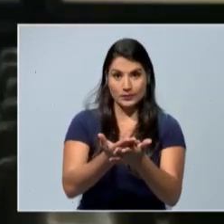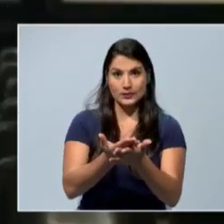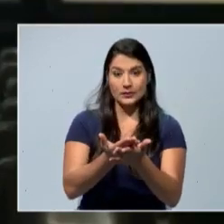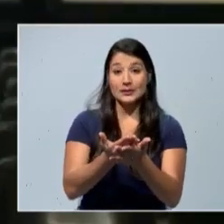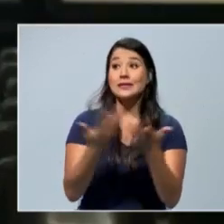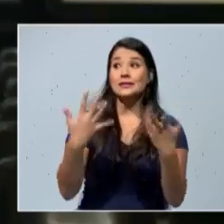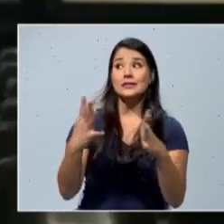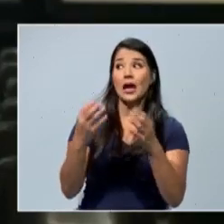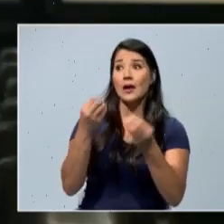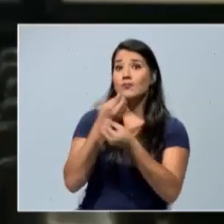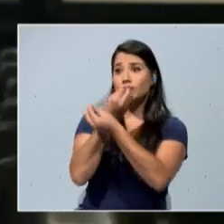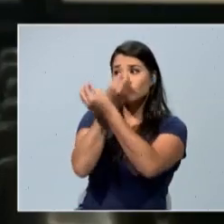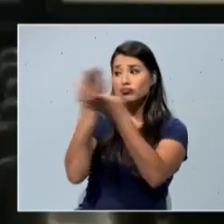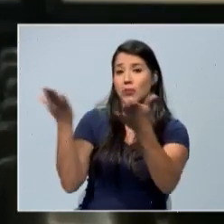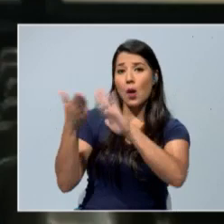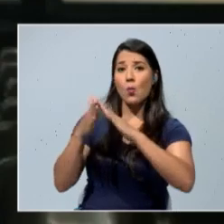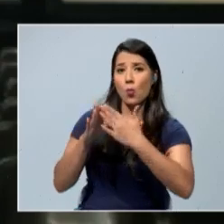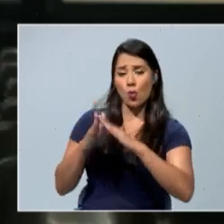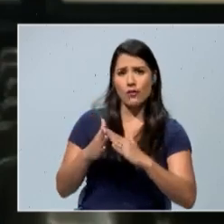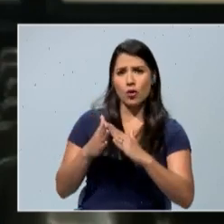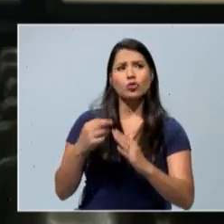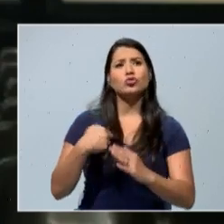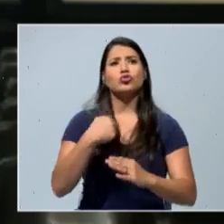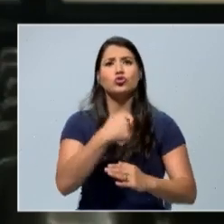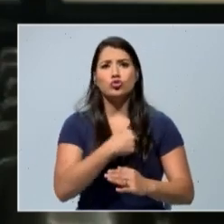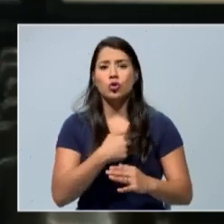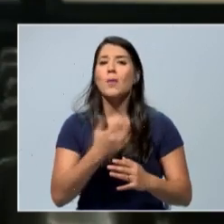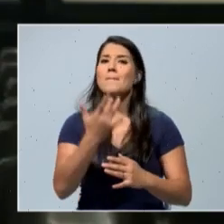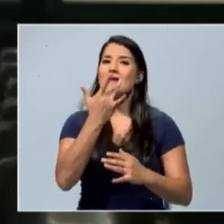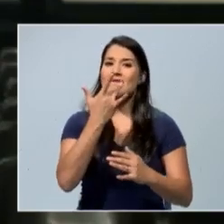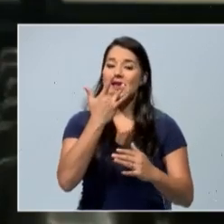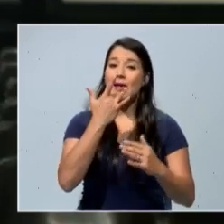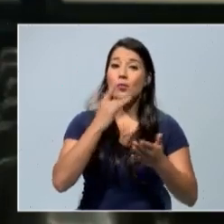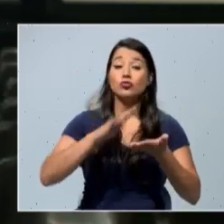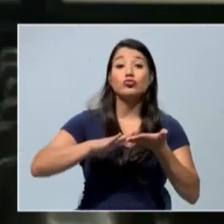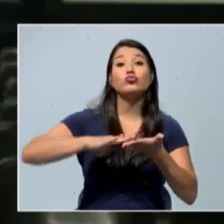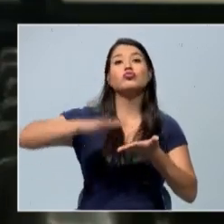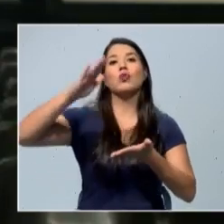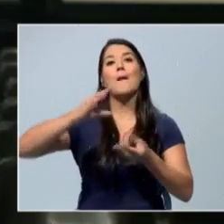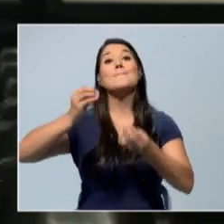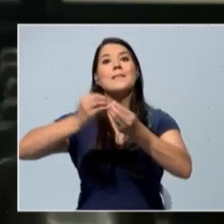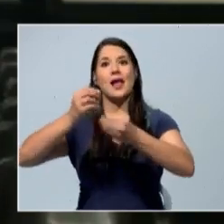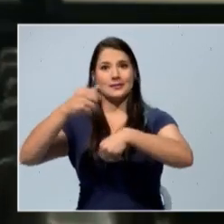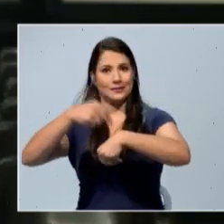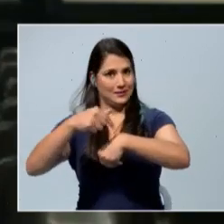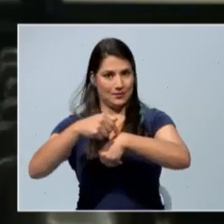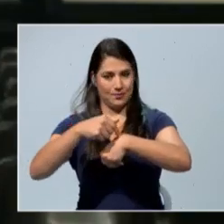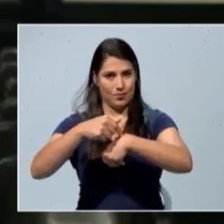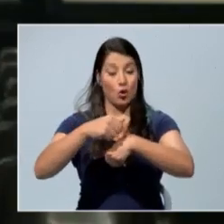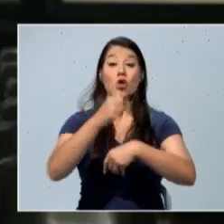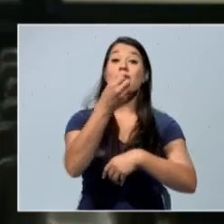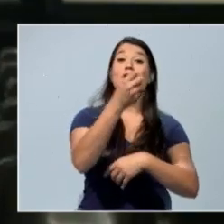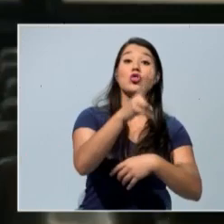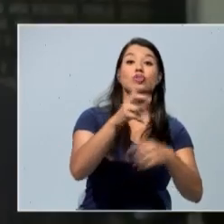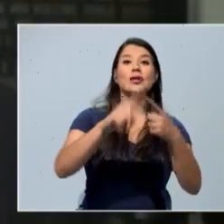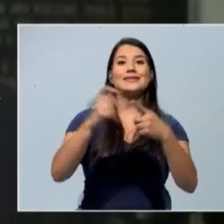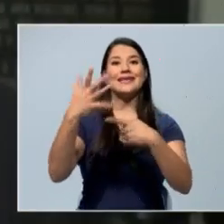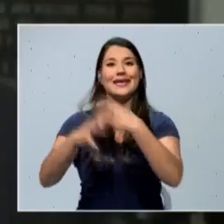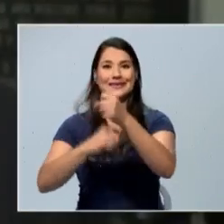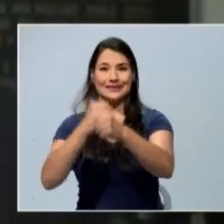fue de que teníamos que tener periodos de 8, de 12 o 15 años, más bien es periodos más